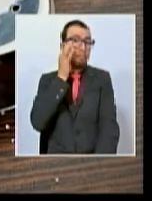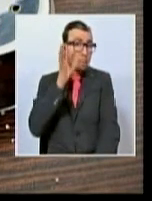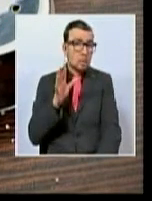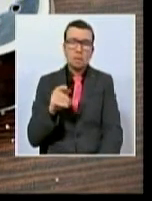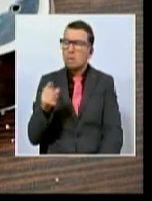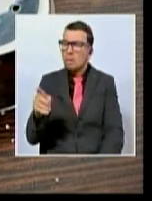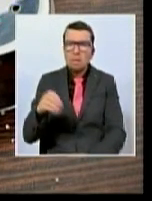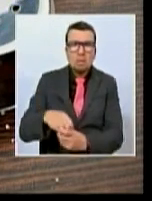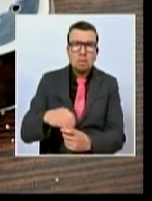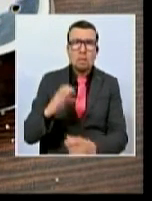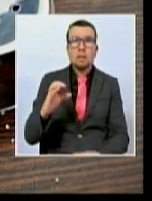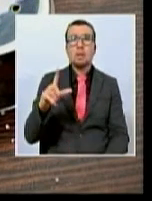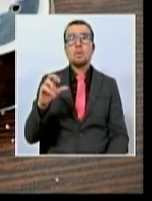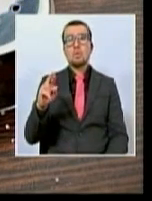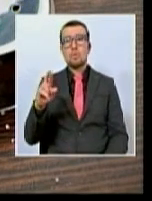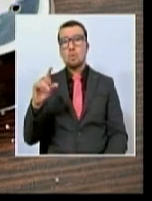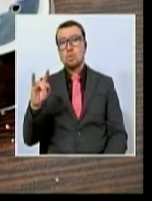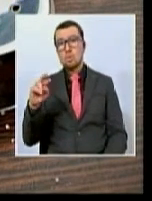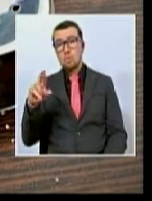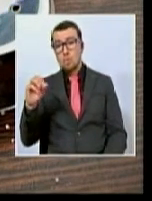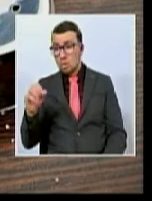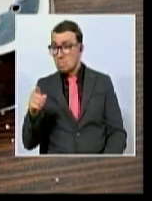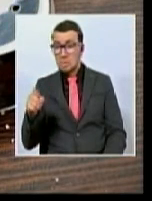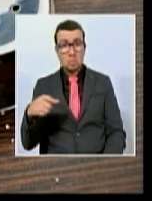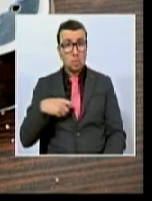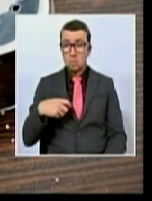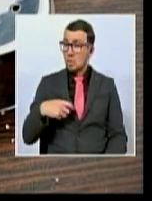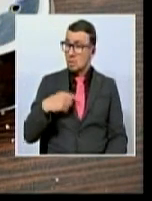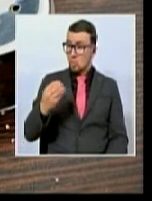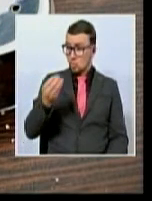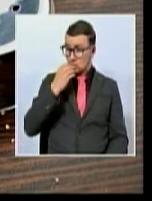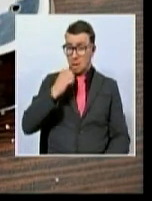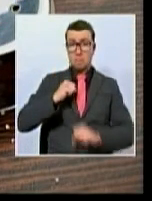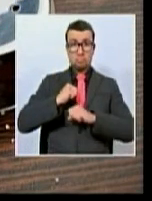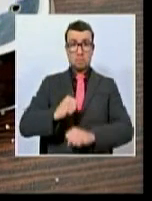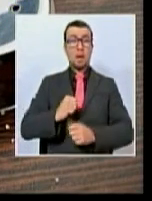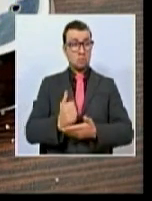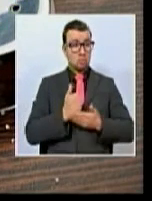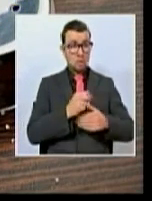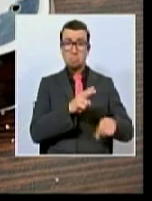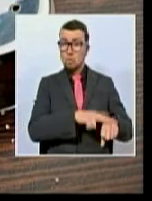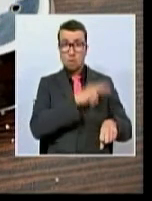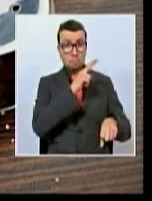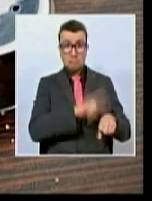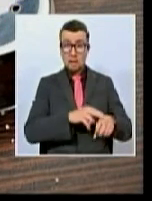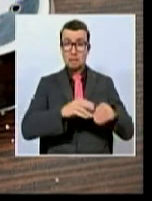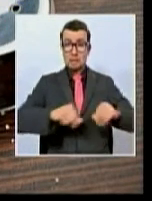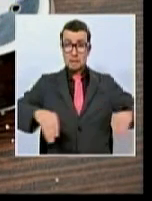cloruro de sodio y no contiene grandes cantidades de nutrientes como la sal natural de mar.